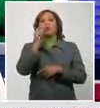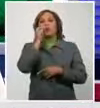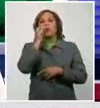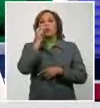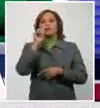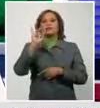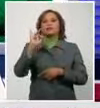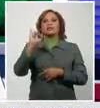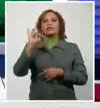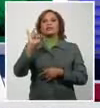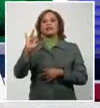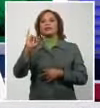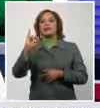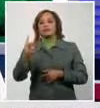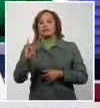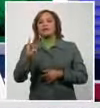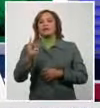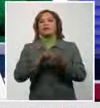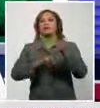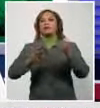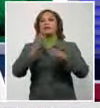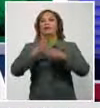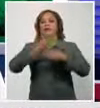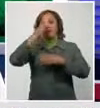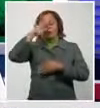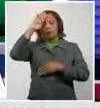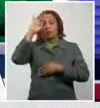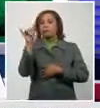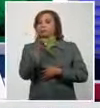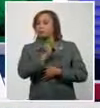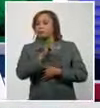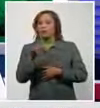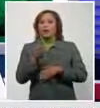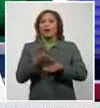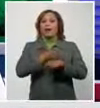del municipio de Santiago, también con antecedentes de